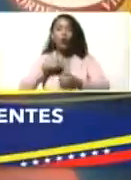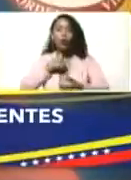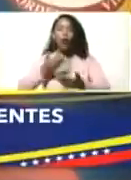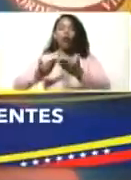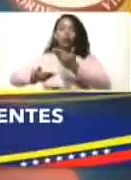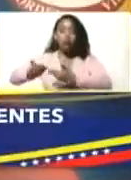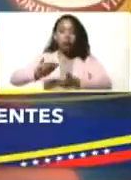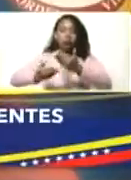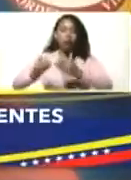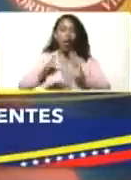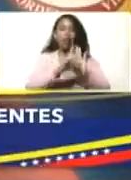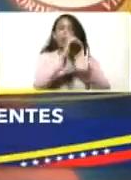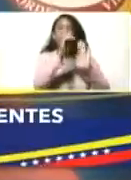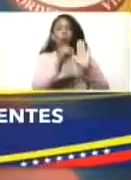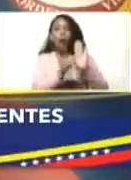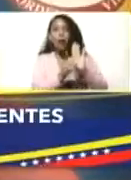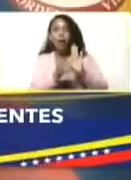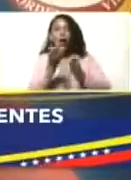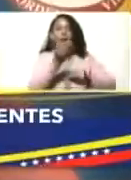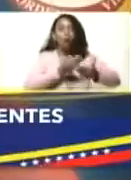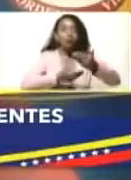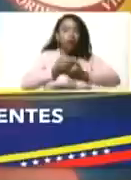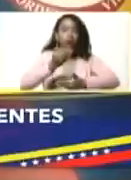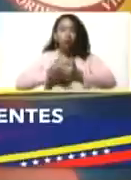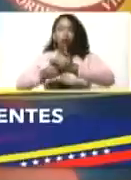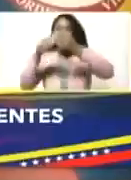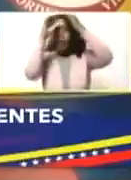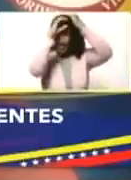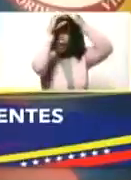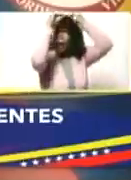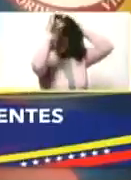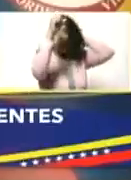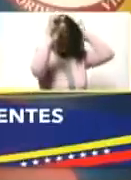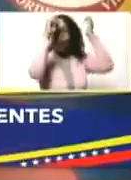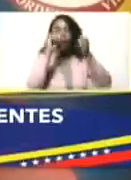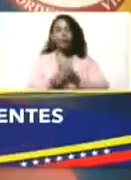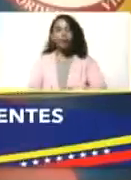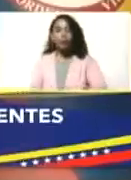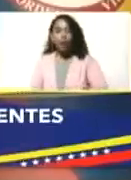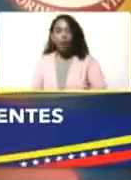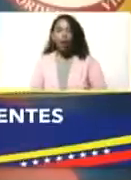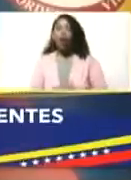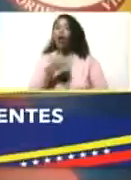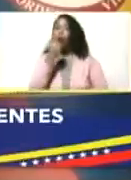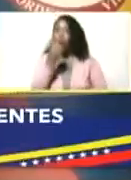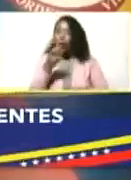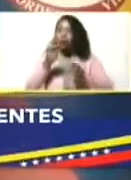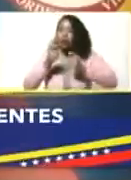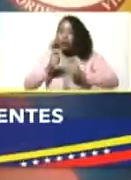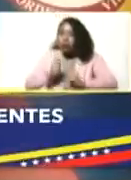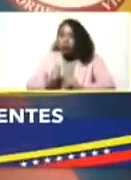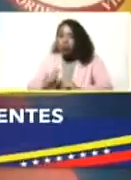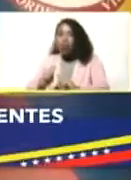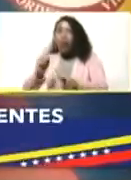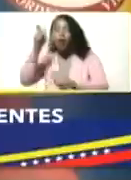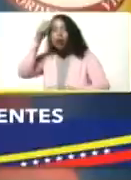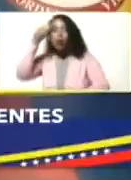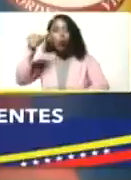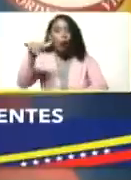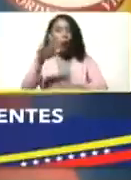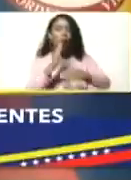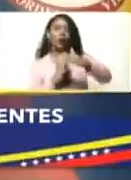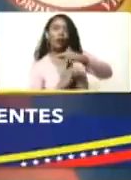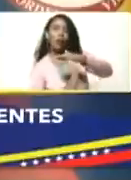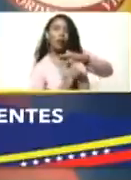diplomáticas, las relaciones consulares, el buen tratamiento de la población